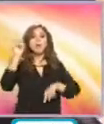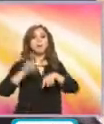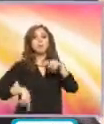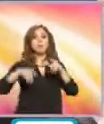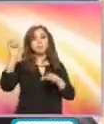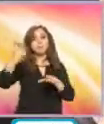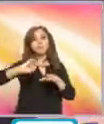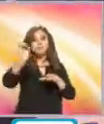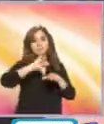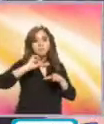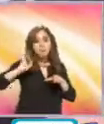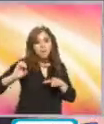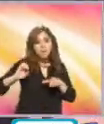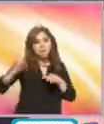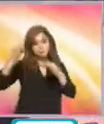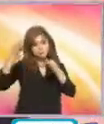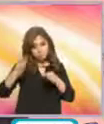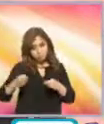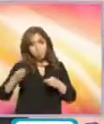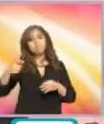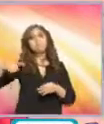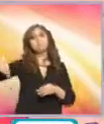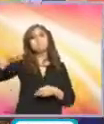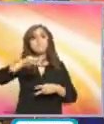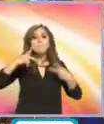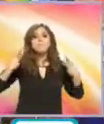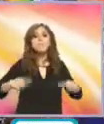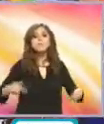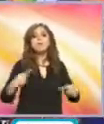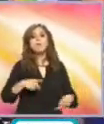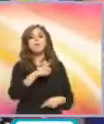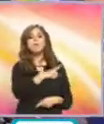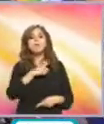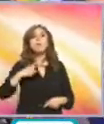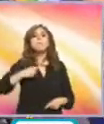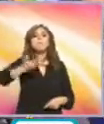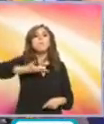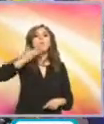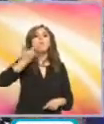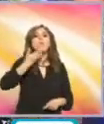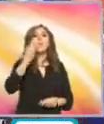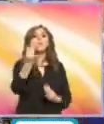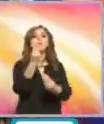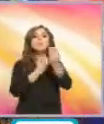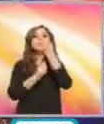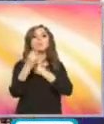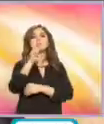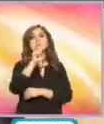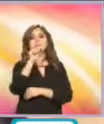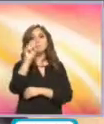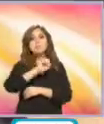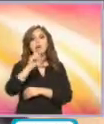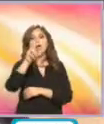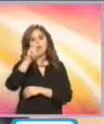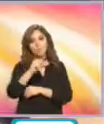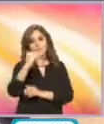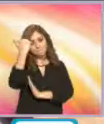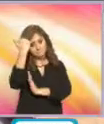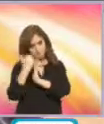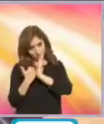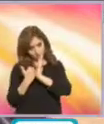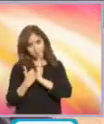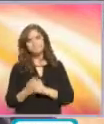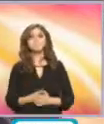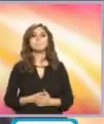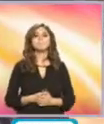como debe de ser, y nosotros empezar a acostumbrar a nuestro paladar a que tengamos alimentos más sanos y bajos en sodio. Sí. Ahora sí, un comentario.